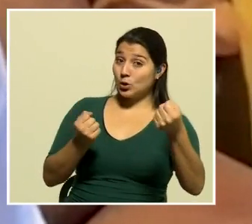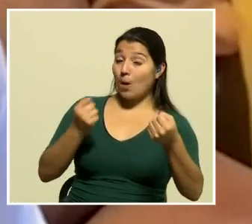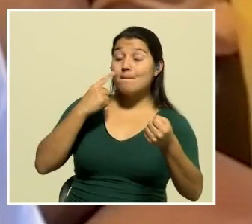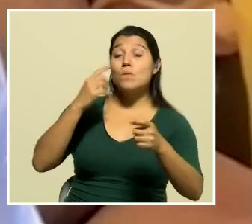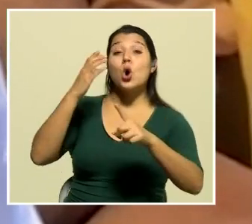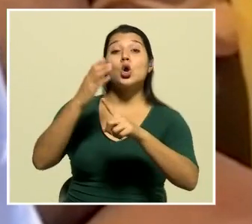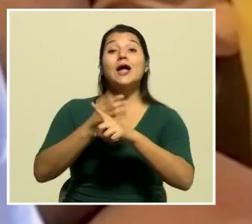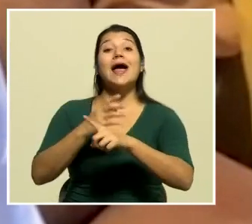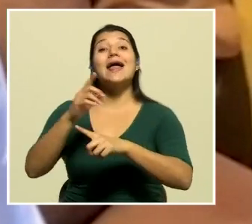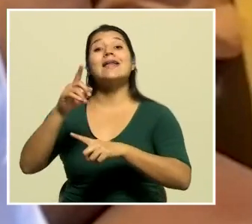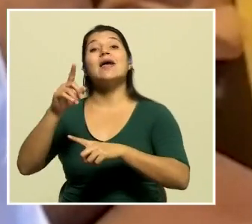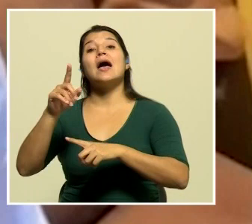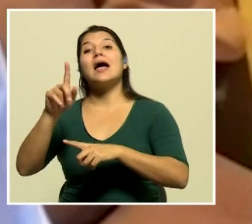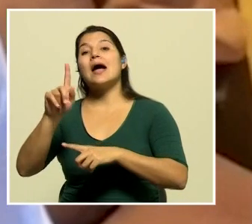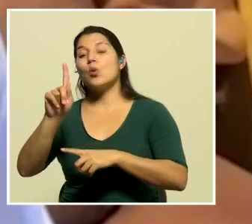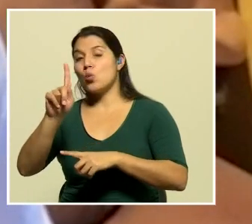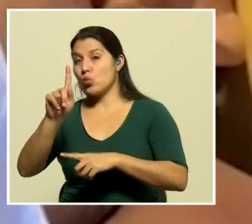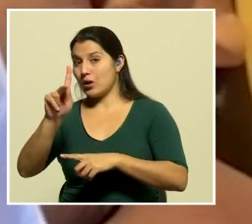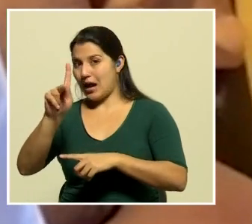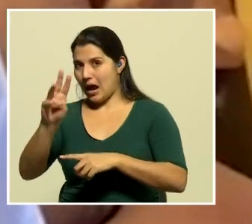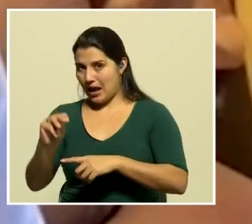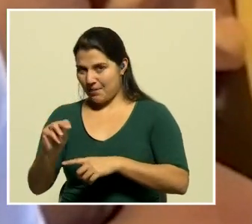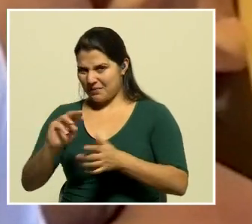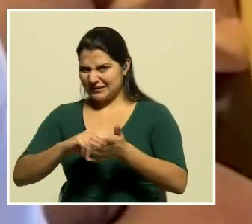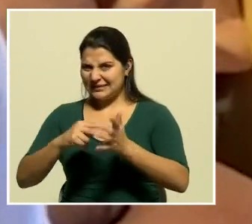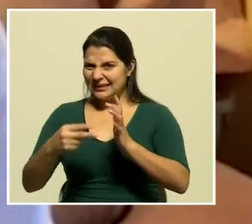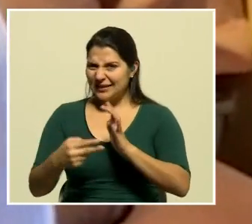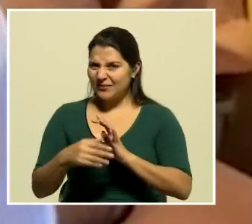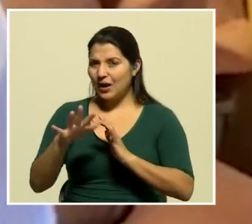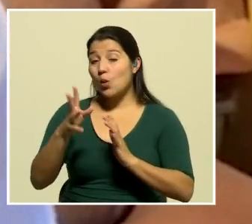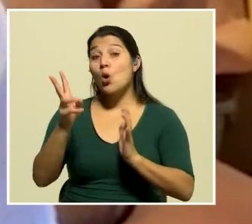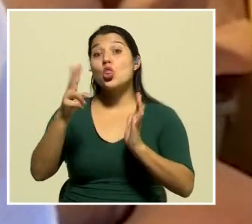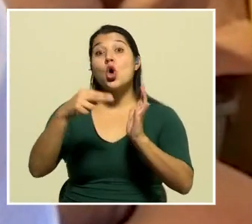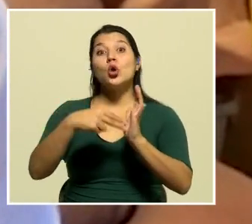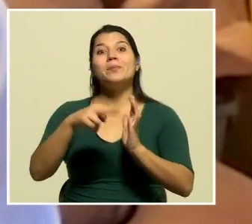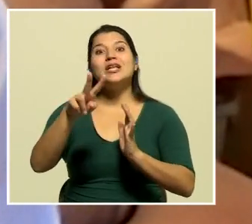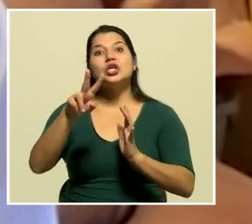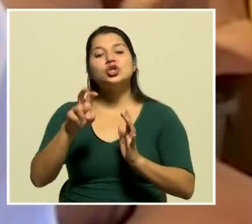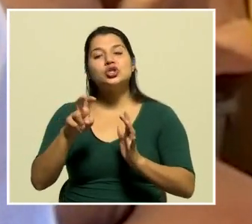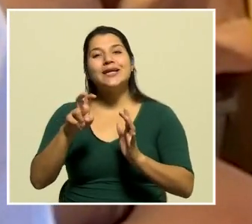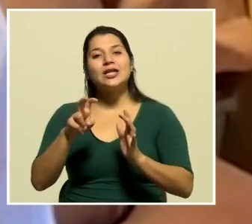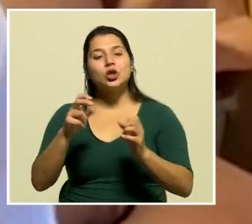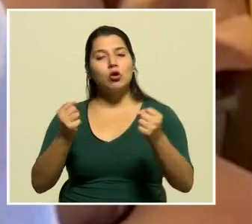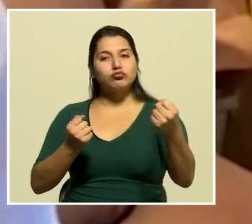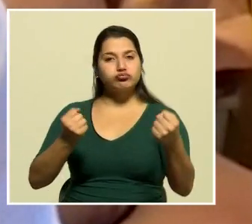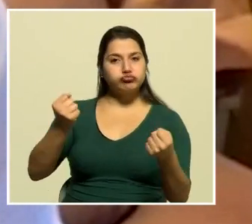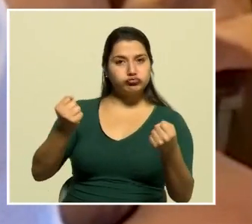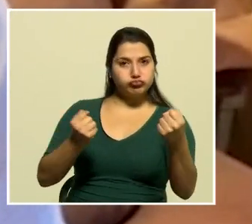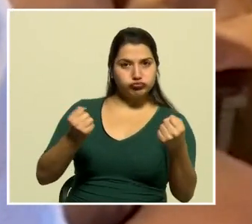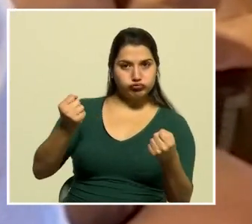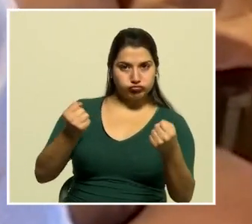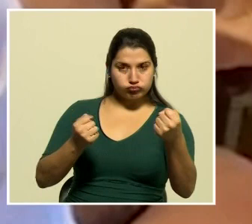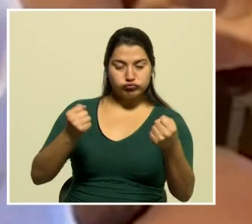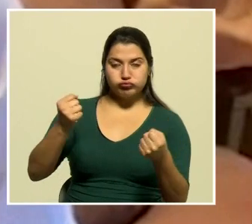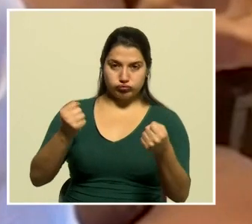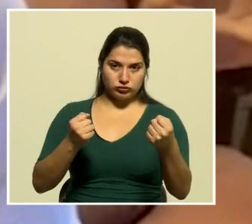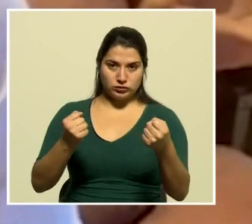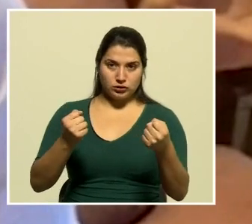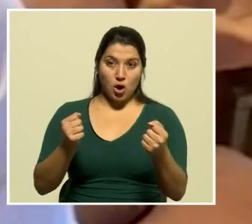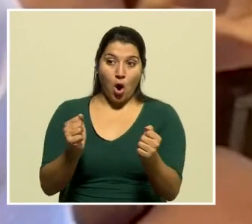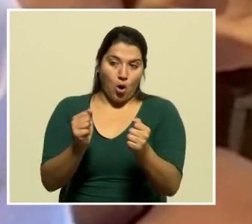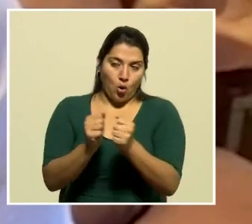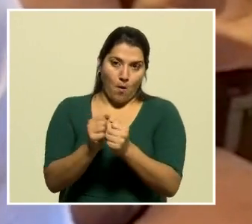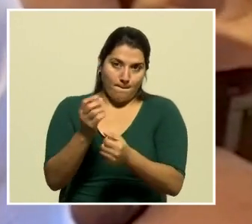Entonces en 22 kilómetros estamos hablando de unos 2.200 furgones con mercadería en